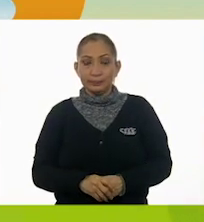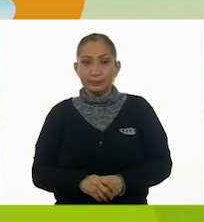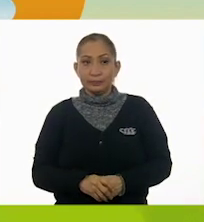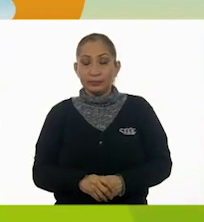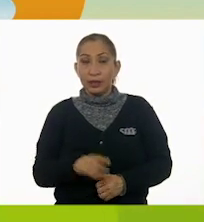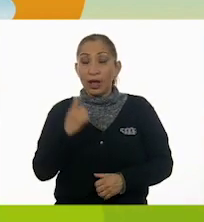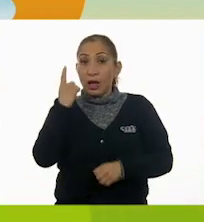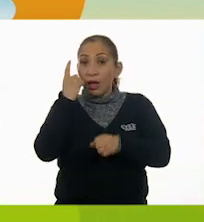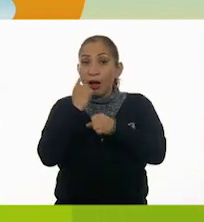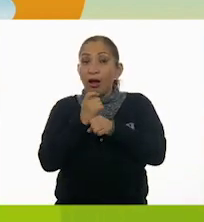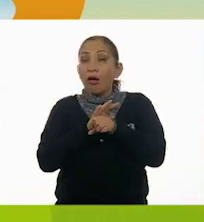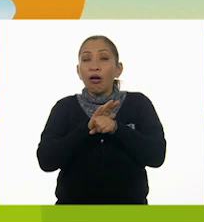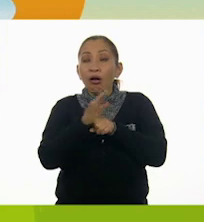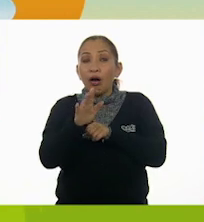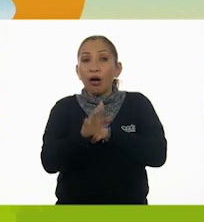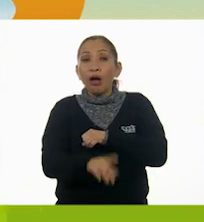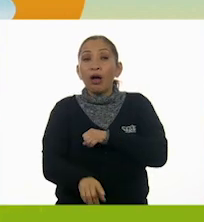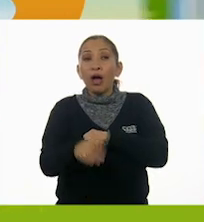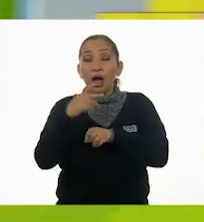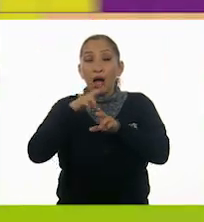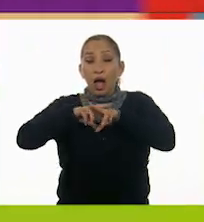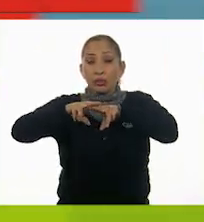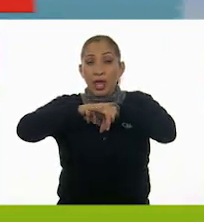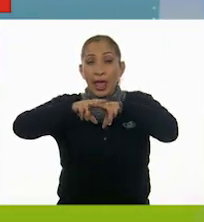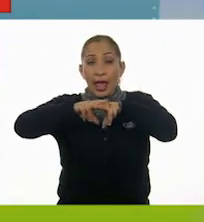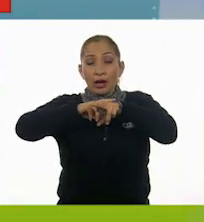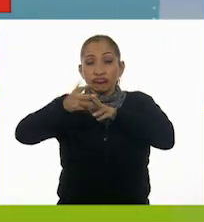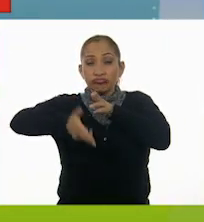La primera es un tren.